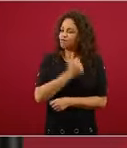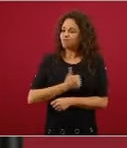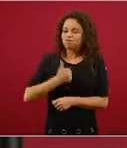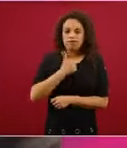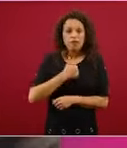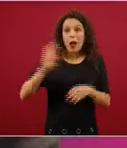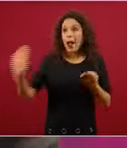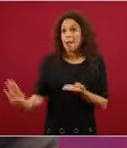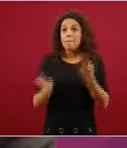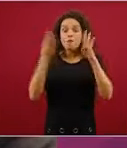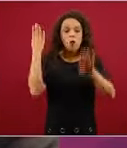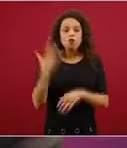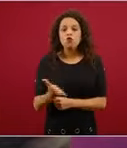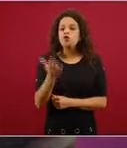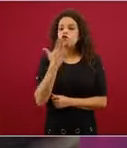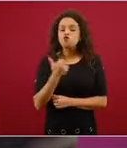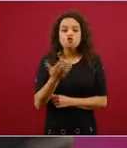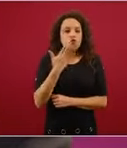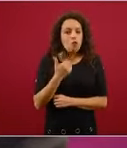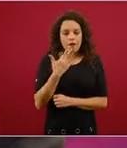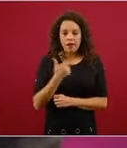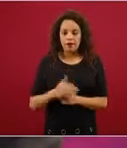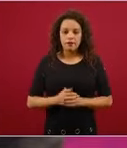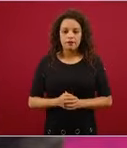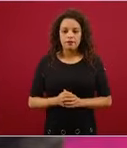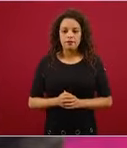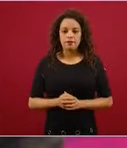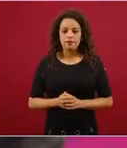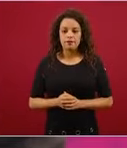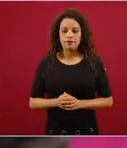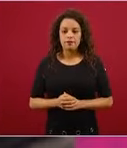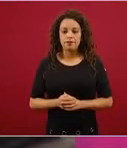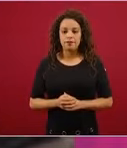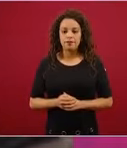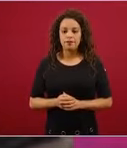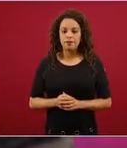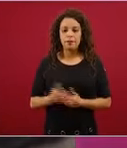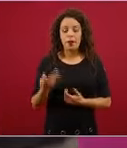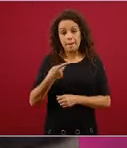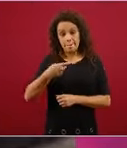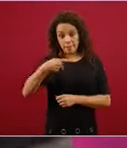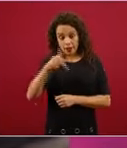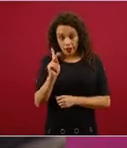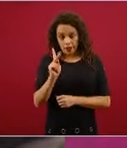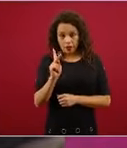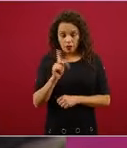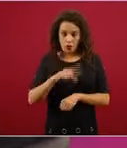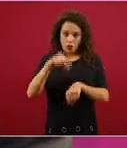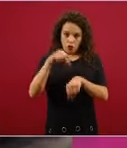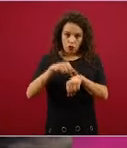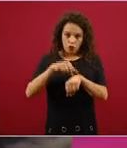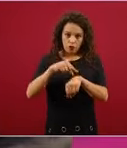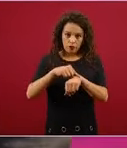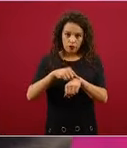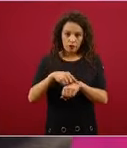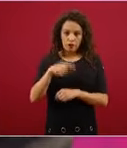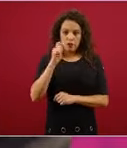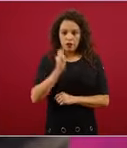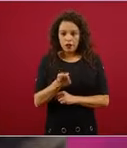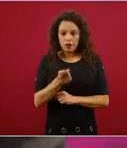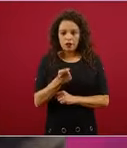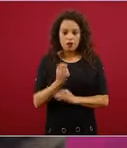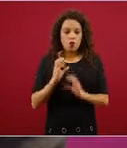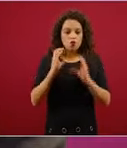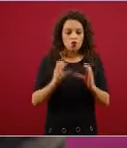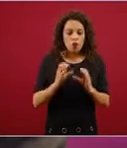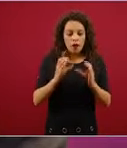entero, no existe. Sin embargo, el manejo médico, y le llamamos manejo a los